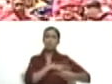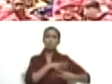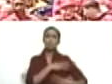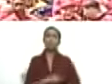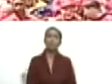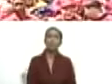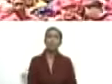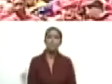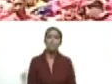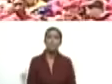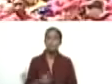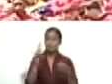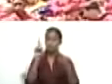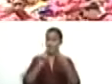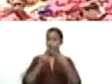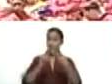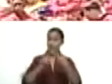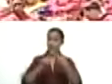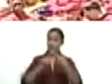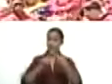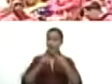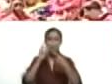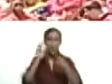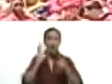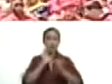La primera la lancé en el peor momento,